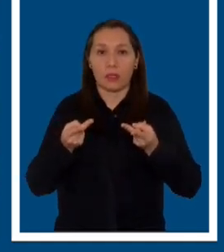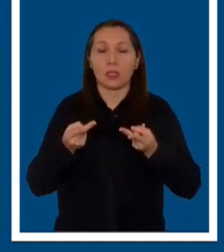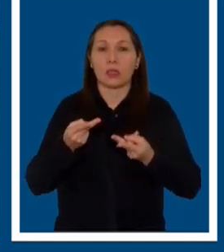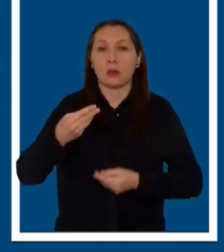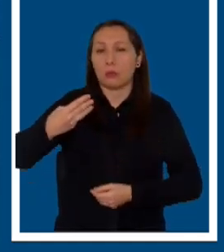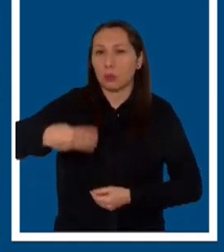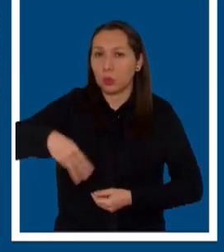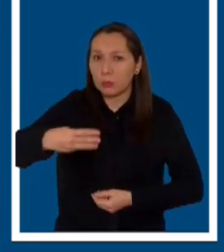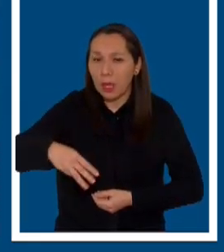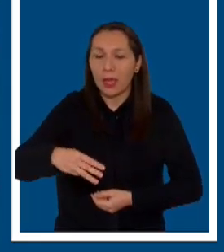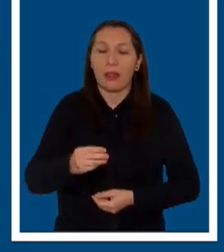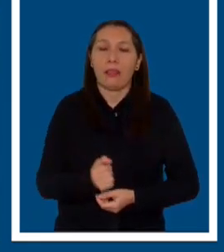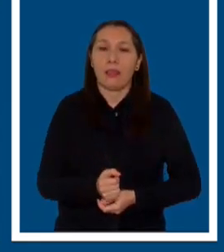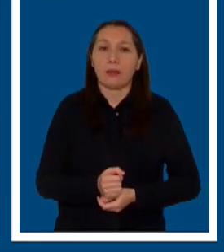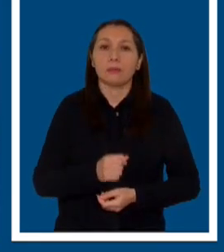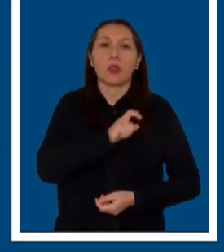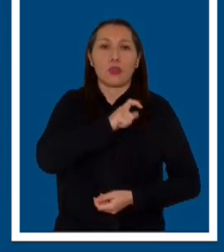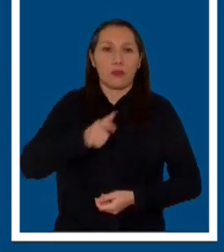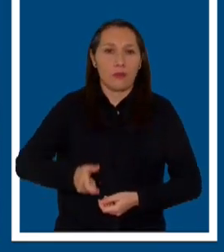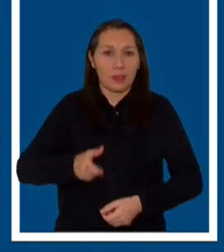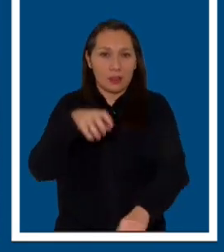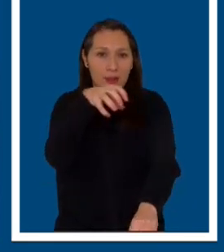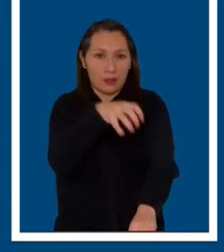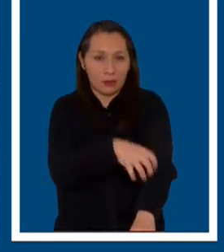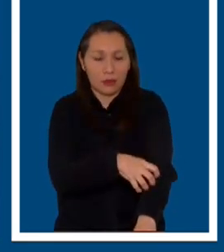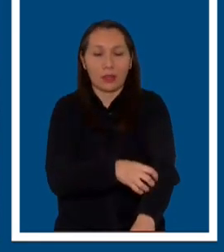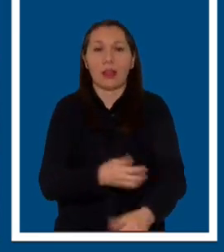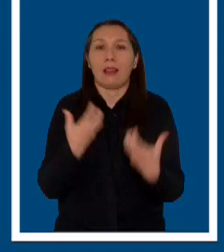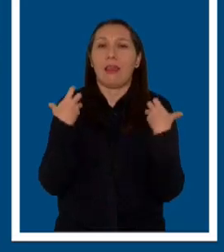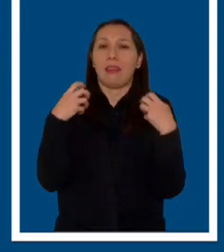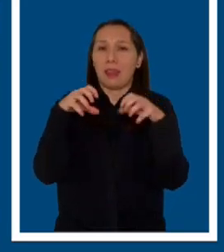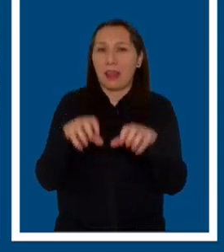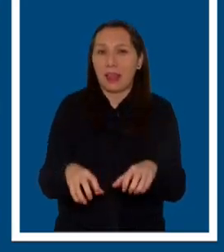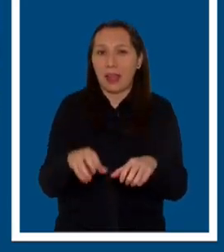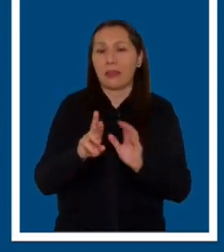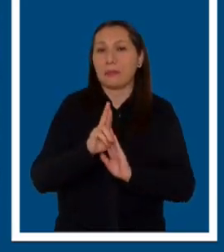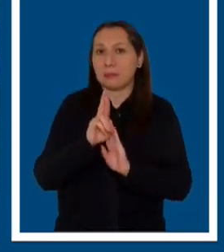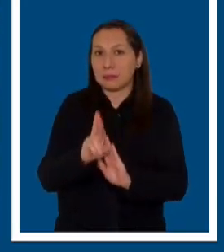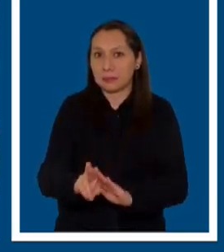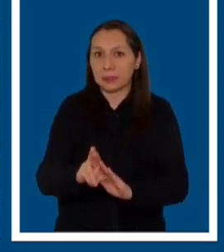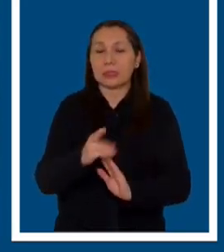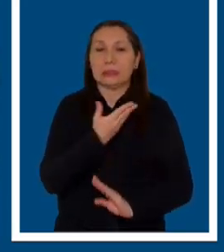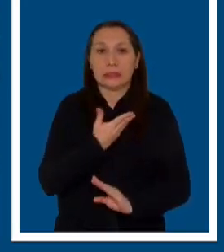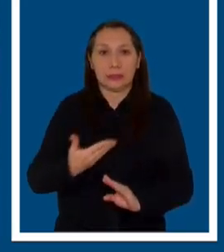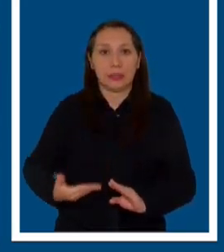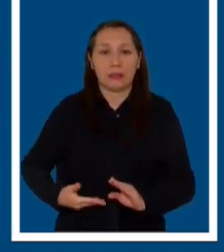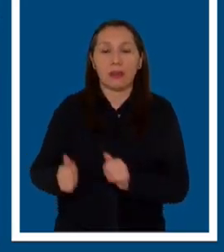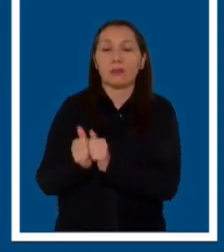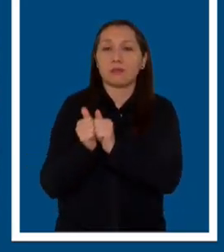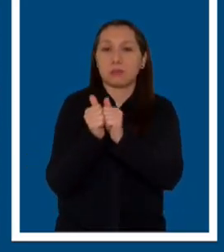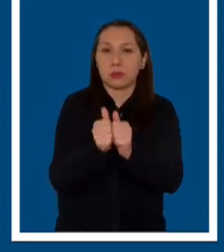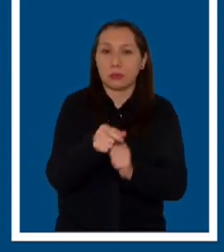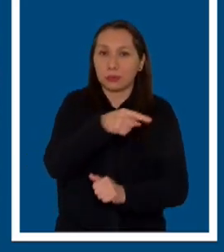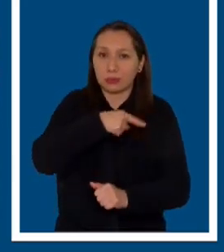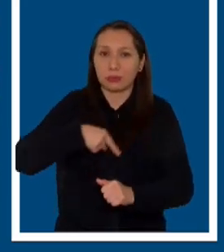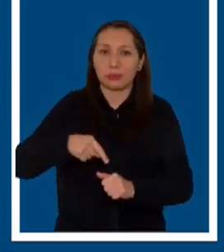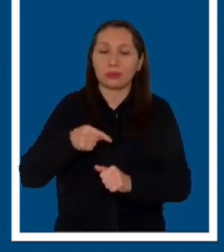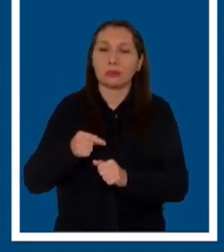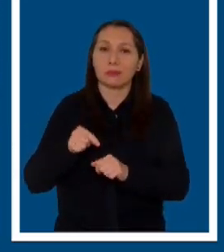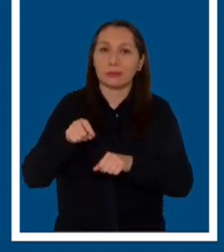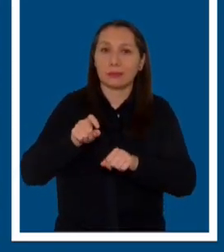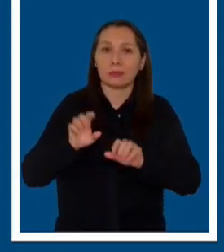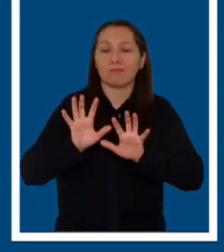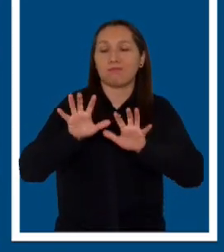municipios gobiernos regionales delegados y delegadas que han podido acompañarnos en esta